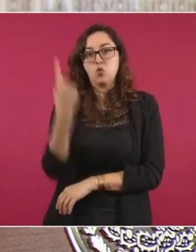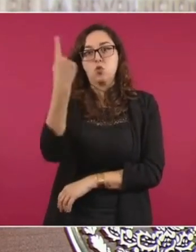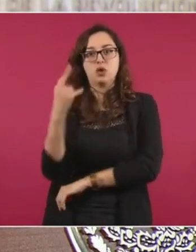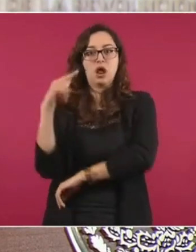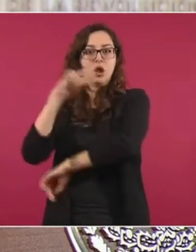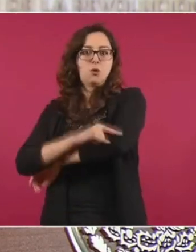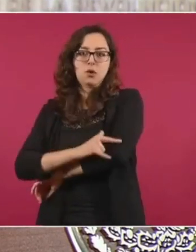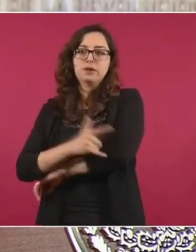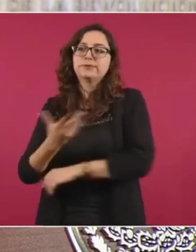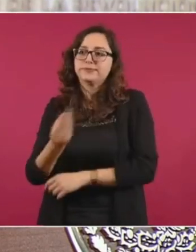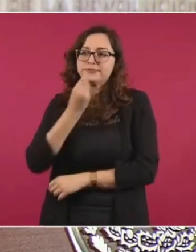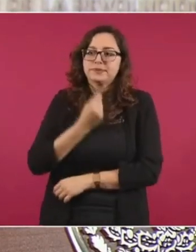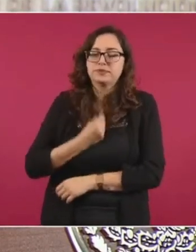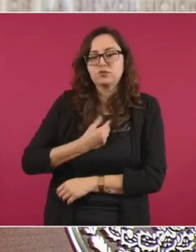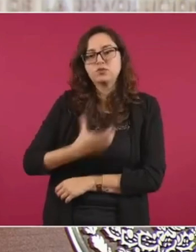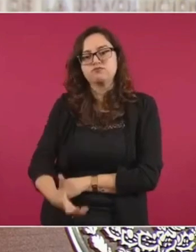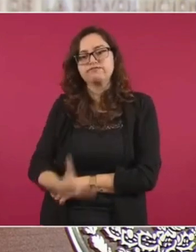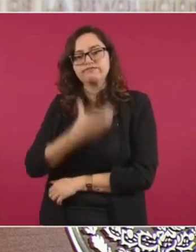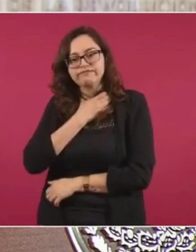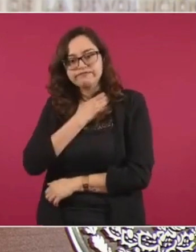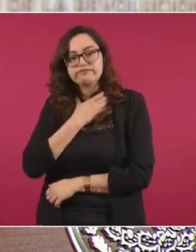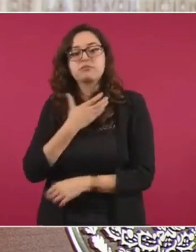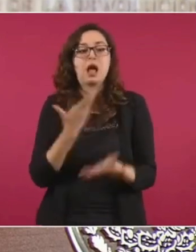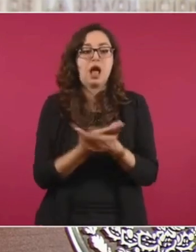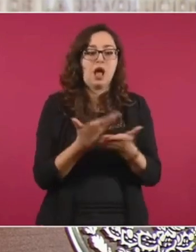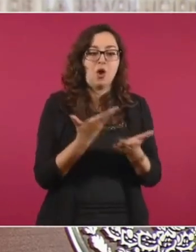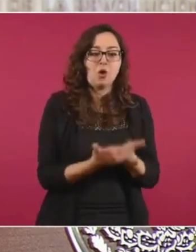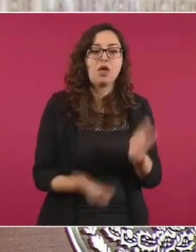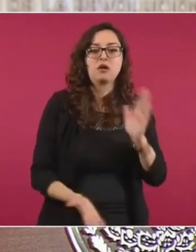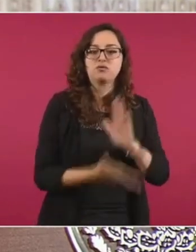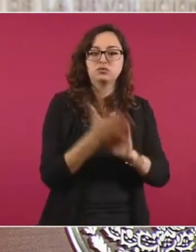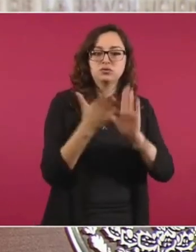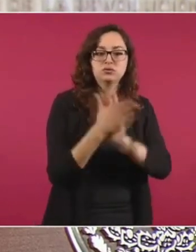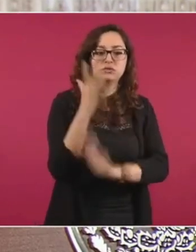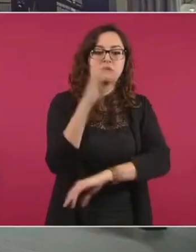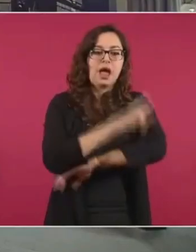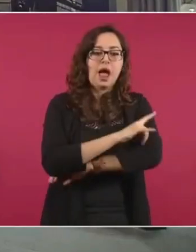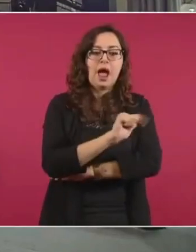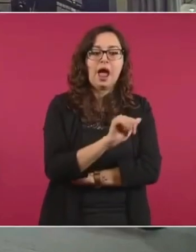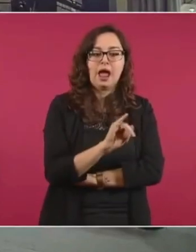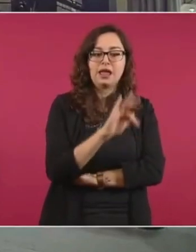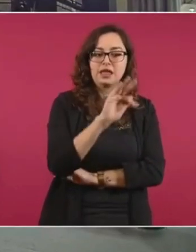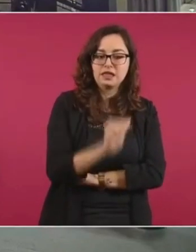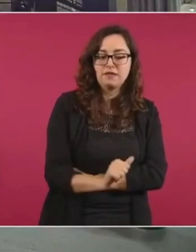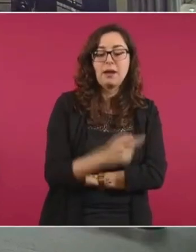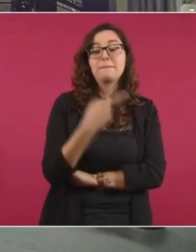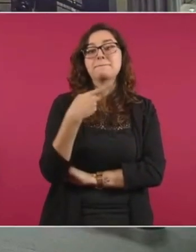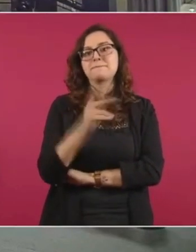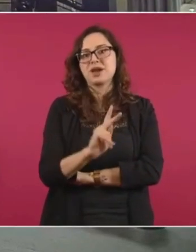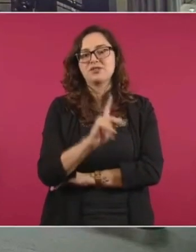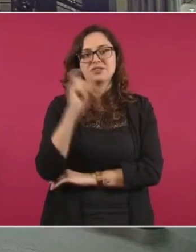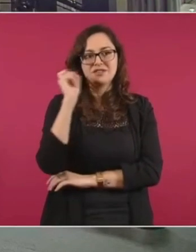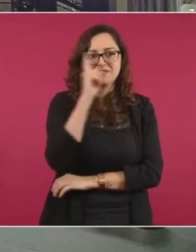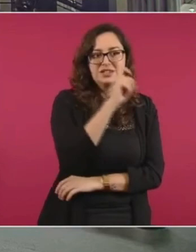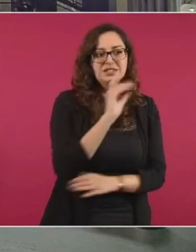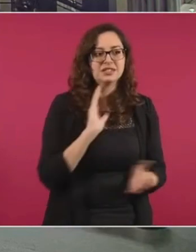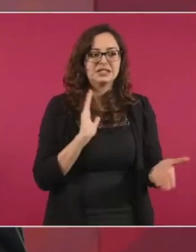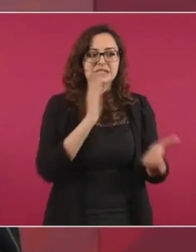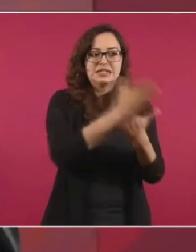Felipe Ángeles y también que se facilitara el acceso y poco a